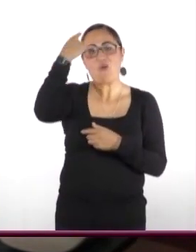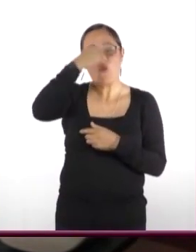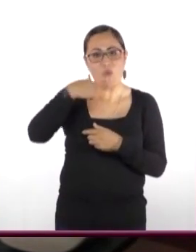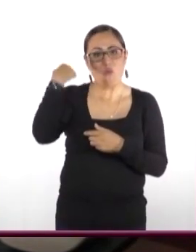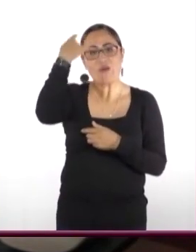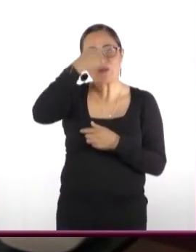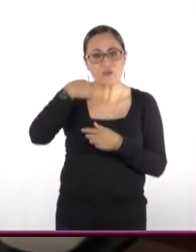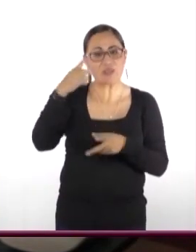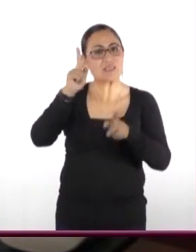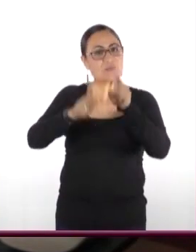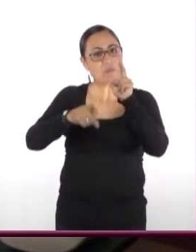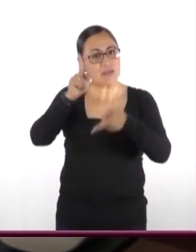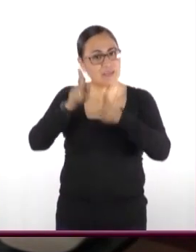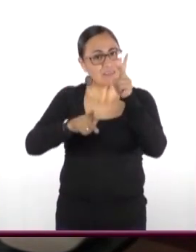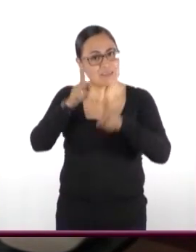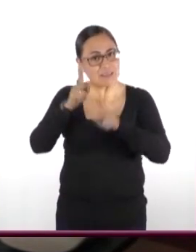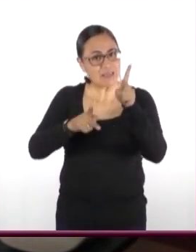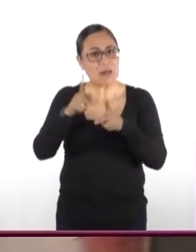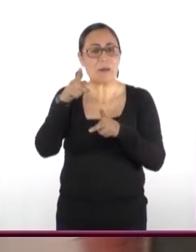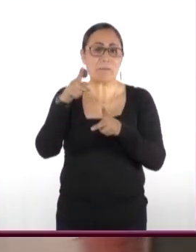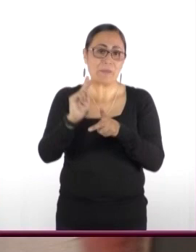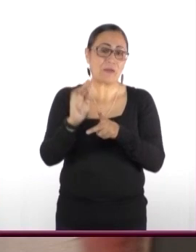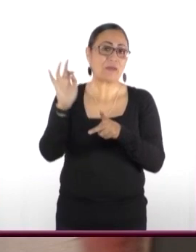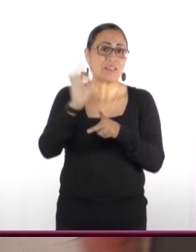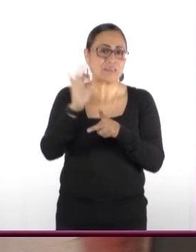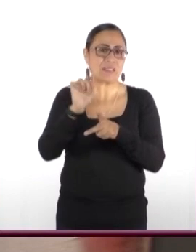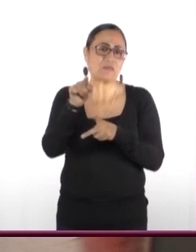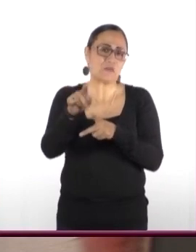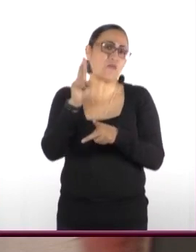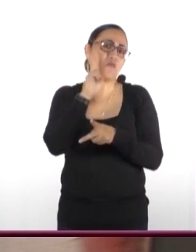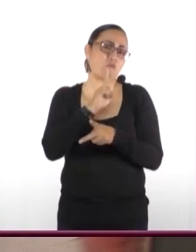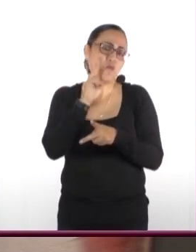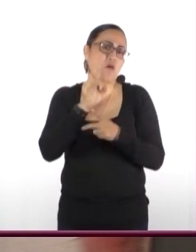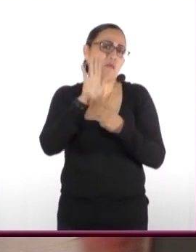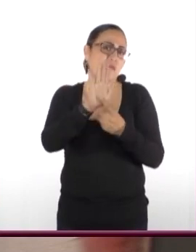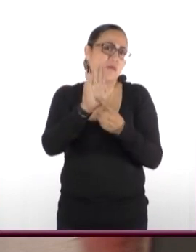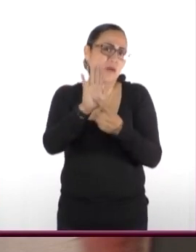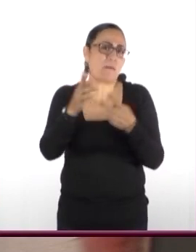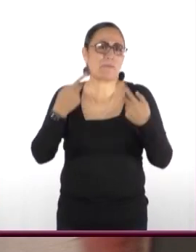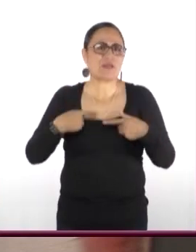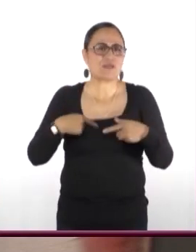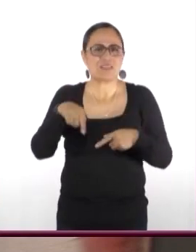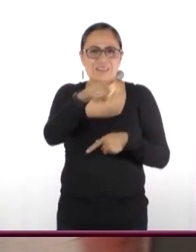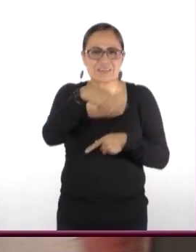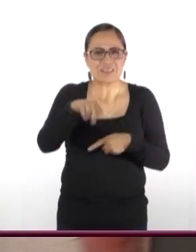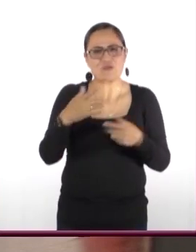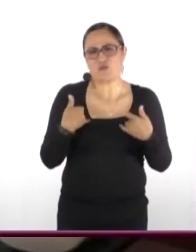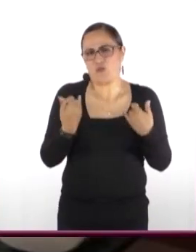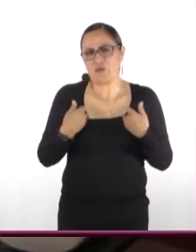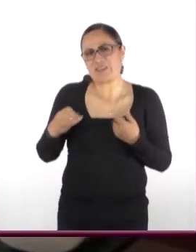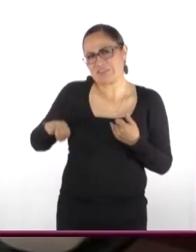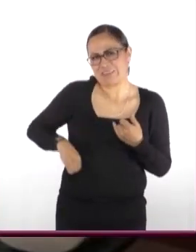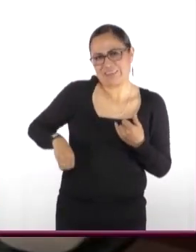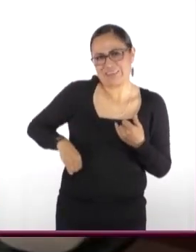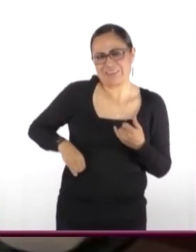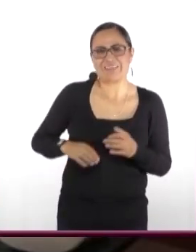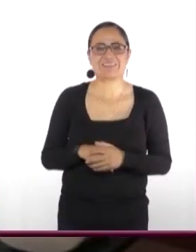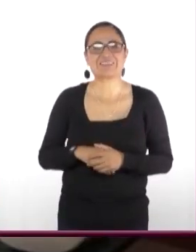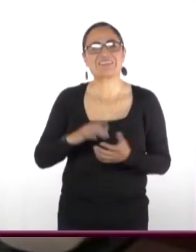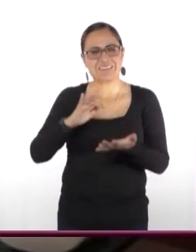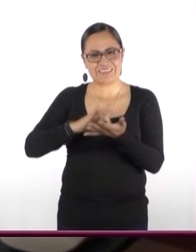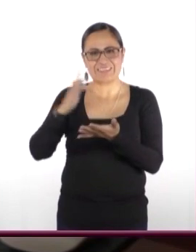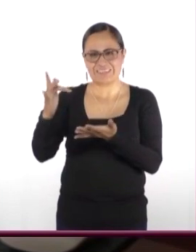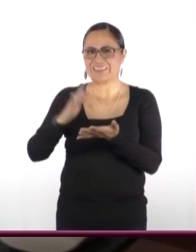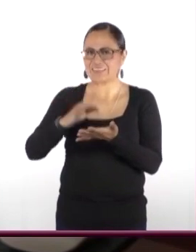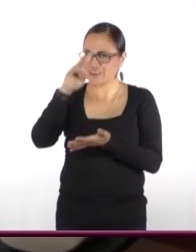horas hablando de esto, pero al menos algunas probaditas para que los chicos puedan interesarse más por la astronomía. Y bueno, muchas gracias por